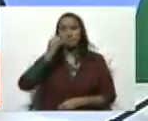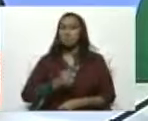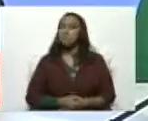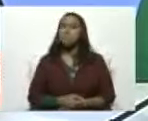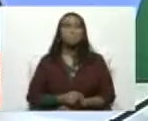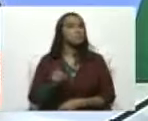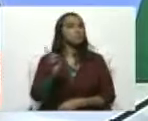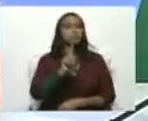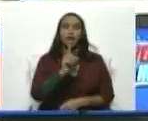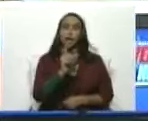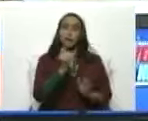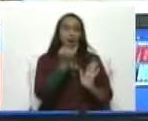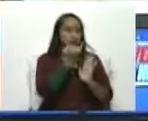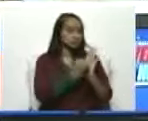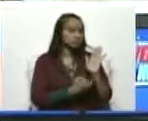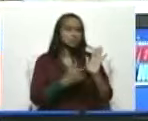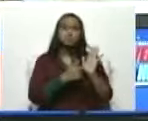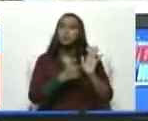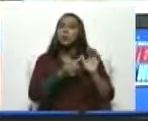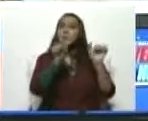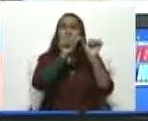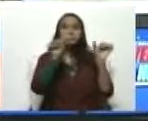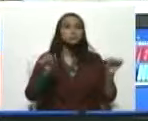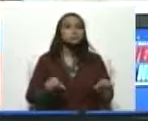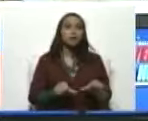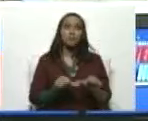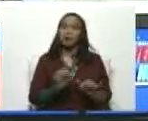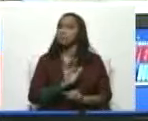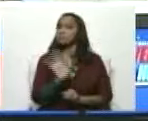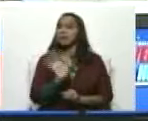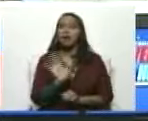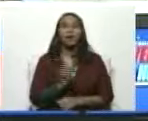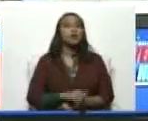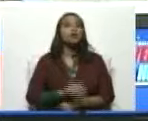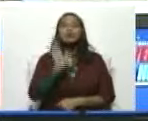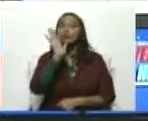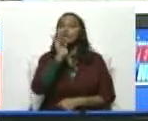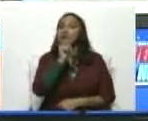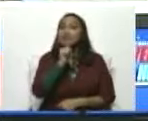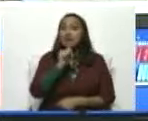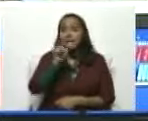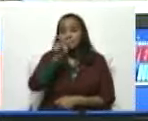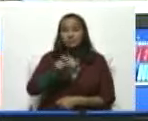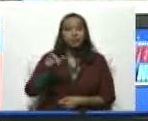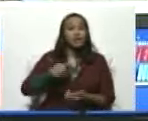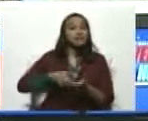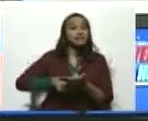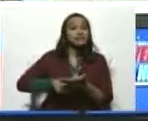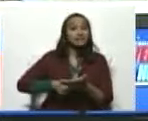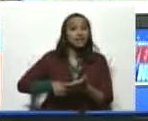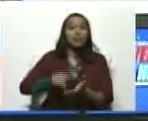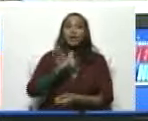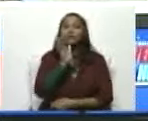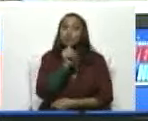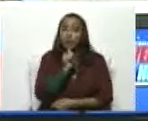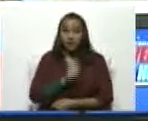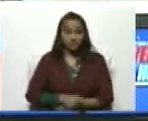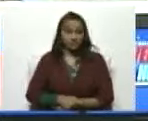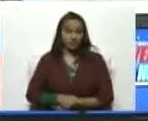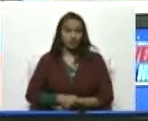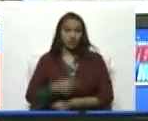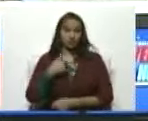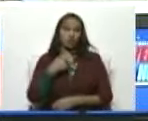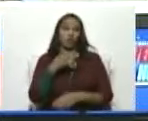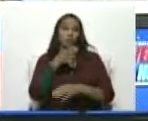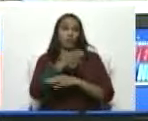no estaban inscritos en el sistema. No tenían cédula laminada. Ah, porque ese era otro. Usted sacaba su cédula y ¿sabe qué le entregaban?